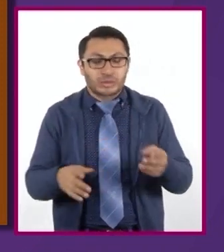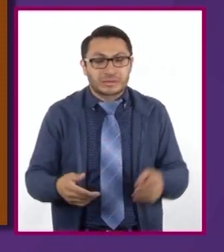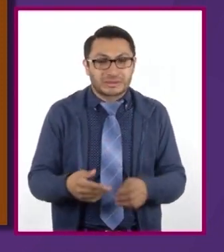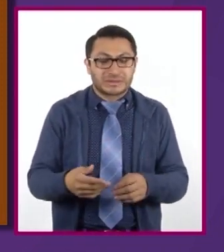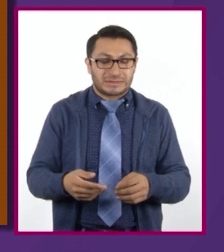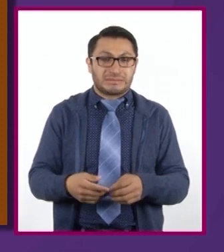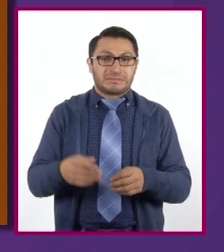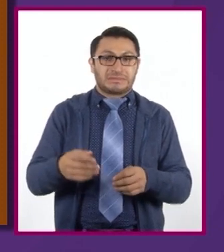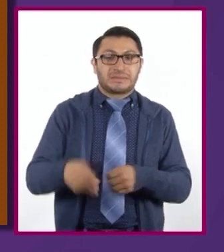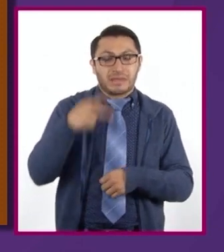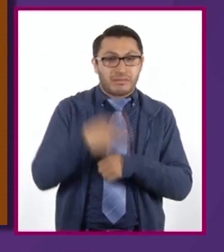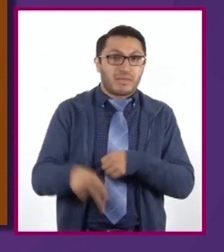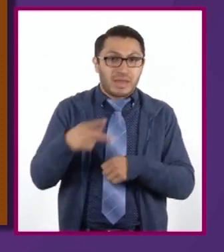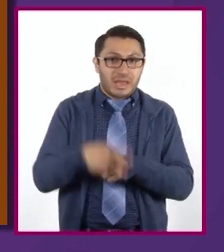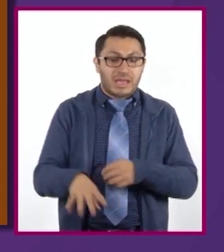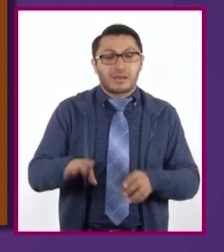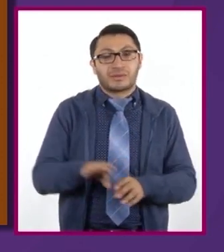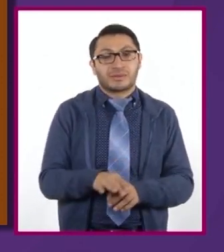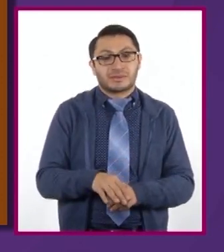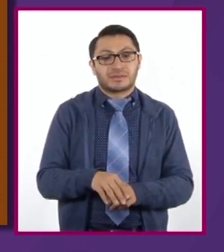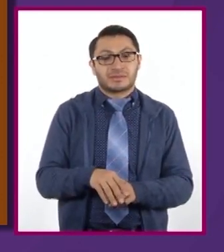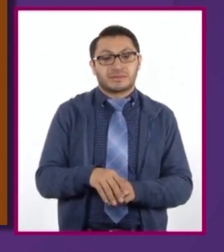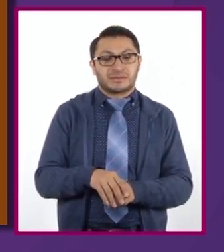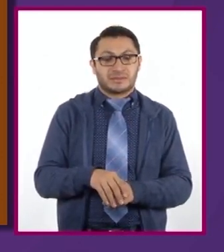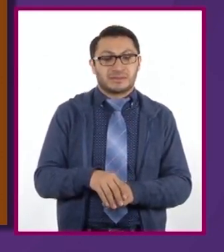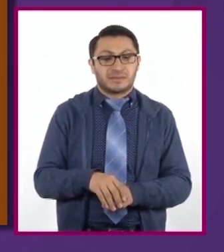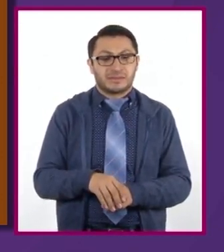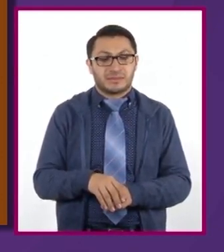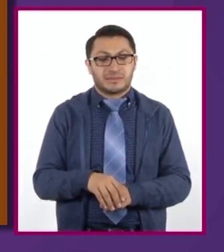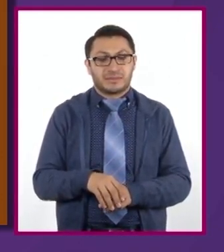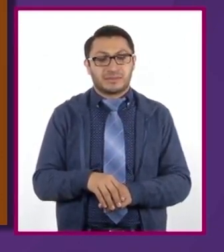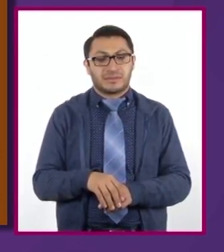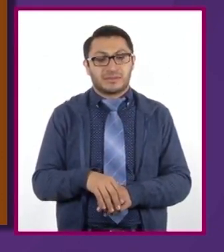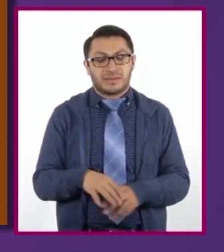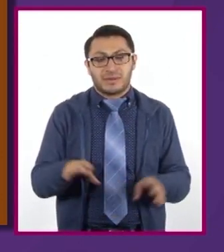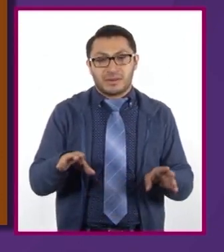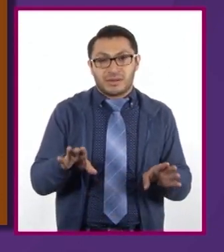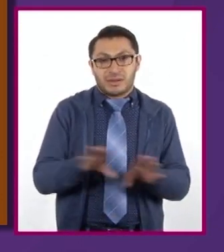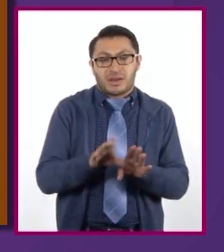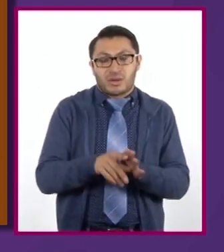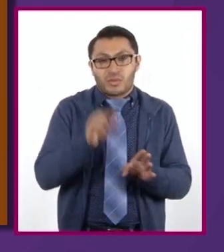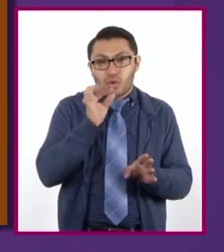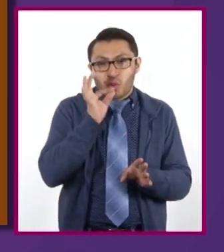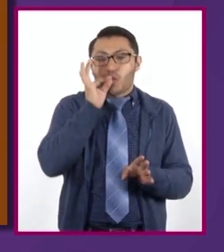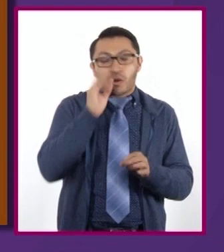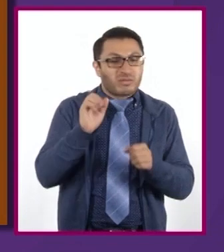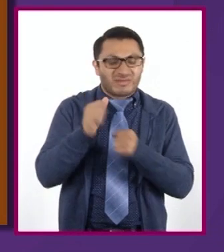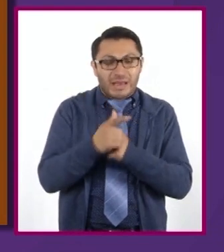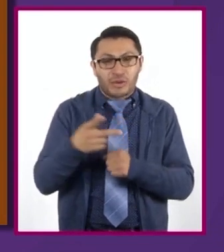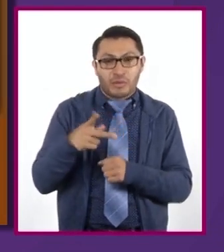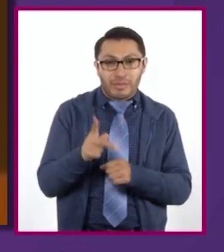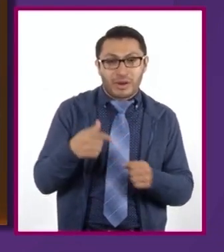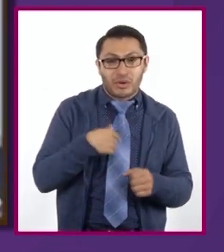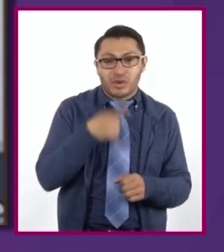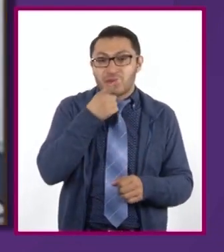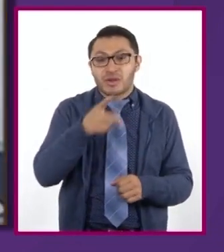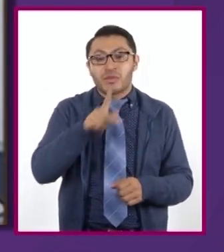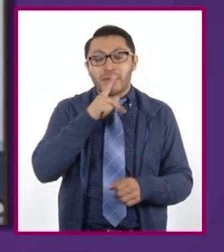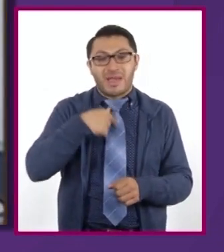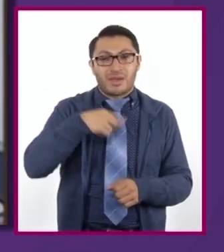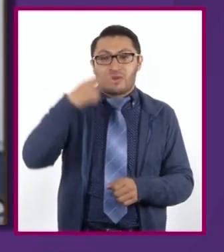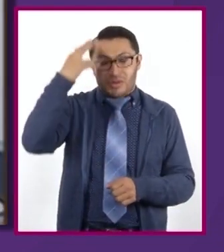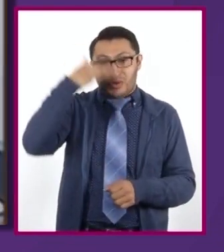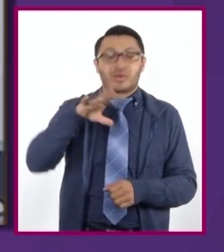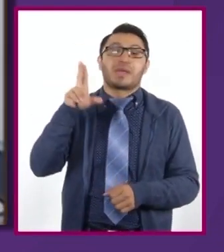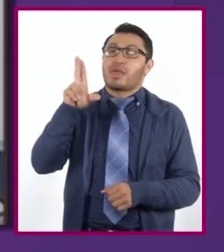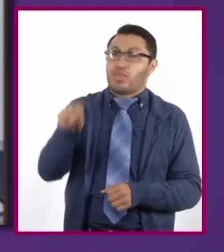pues, ya más fuertes, ¿no? O sea, como dicen, no, ya más de un toque o algo así, ¿no? Pero es como yo le digo a mi papá, yo sé decir no,